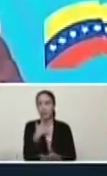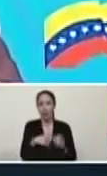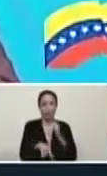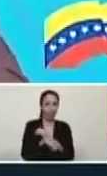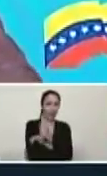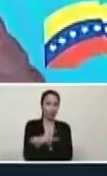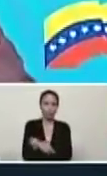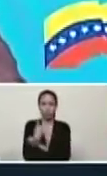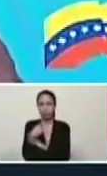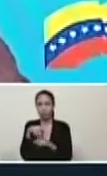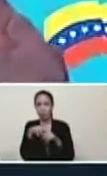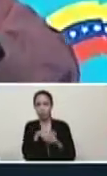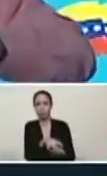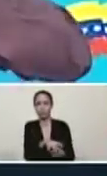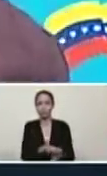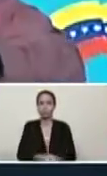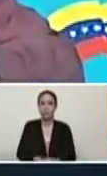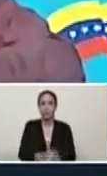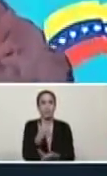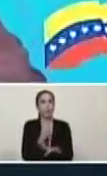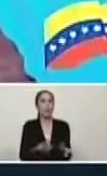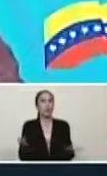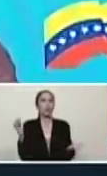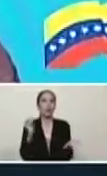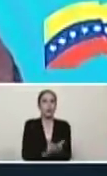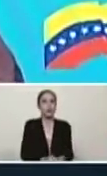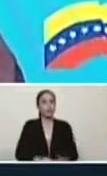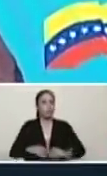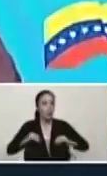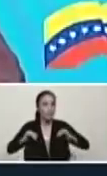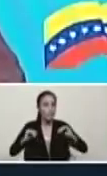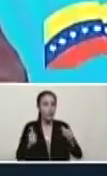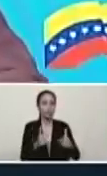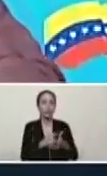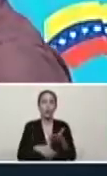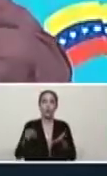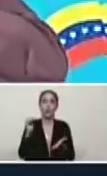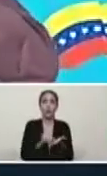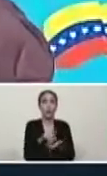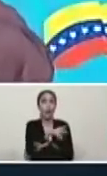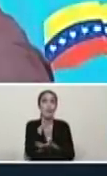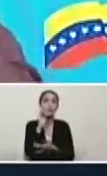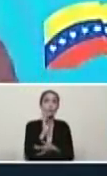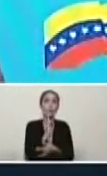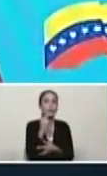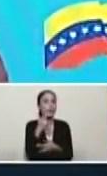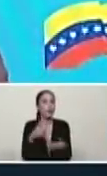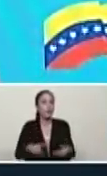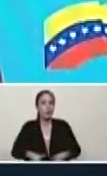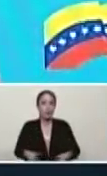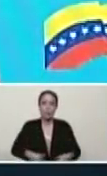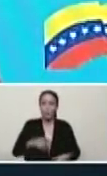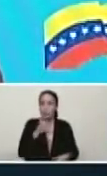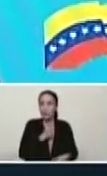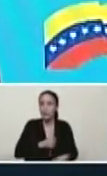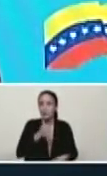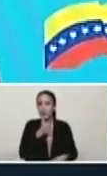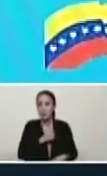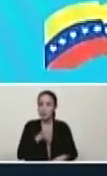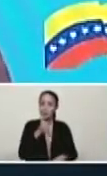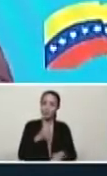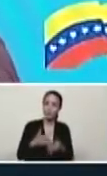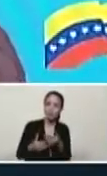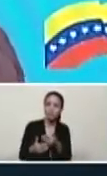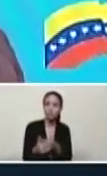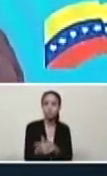traiciones, derrotas y volver a empezar. Y el libertador perseverante logró construir